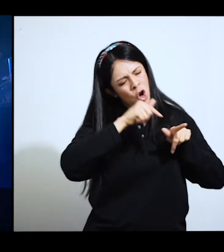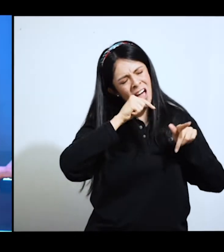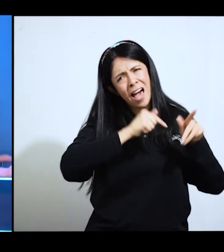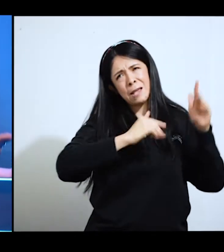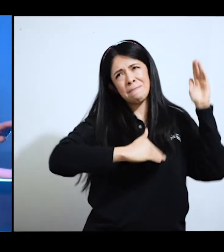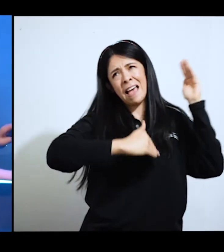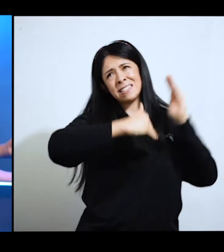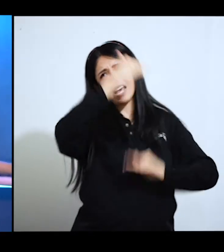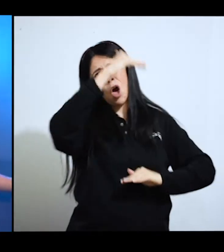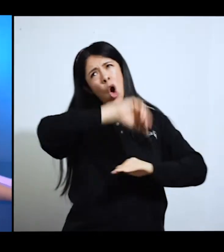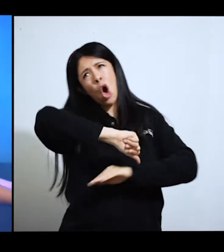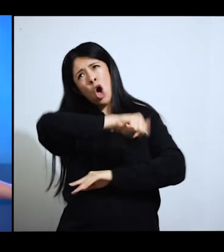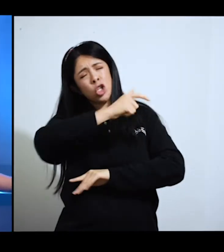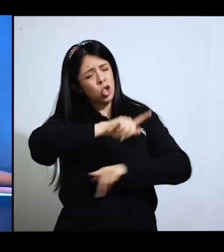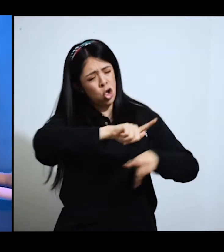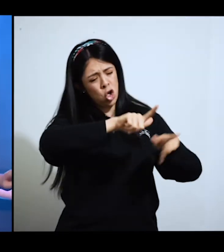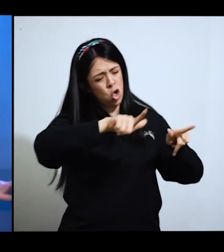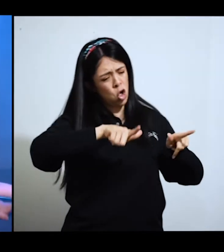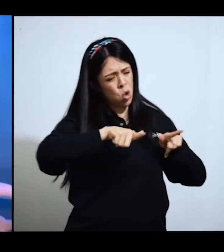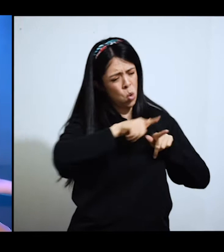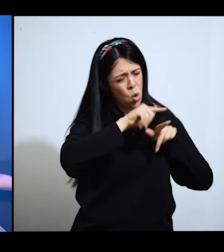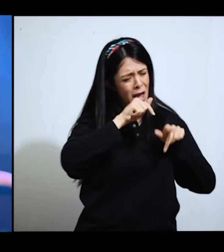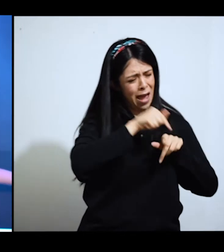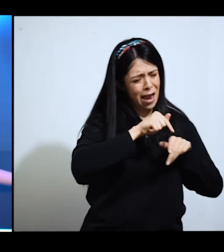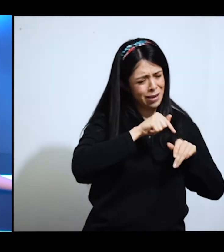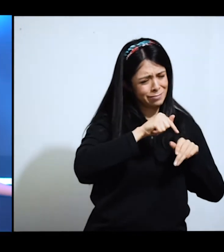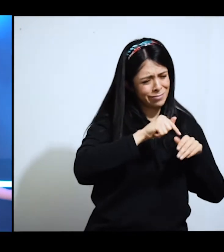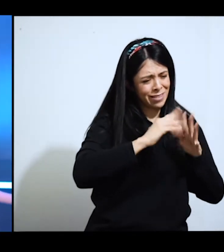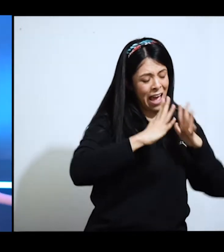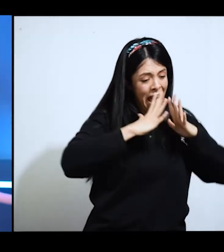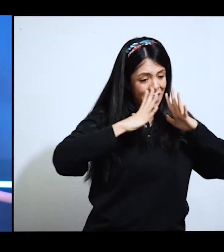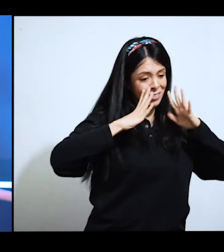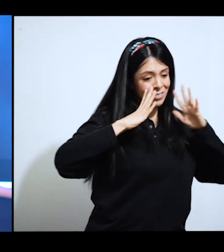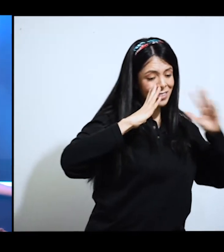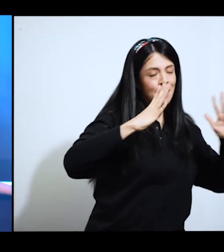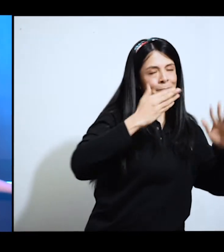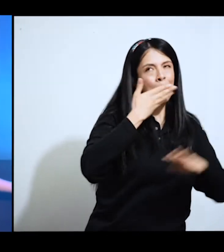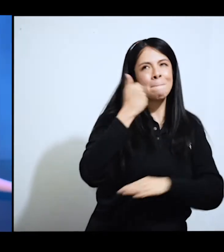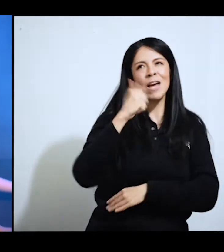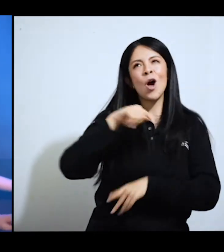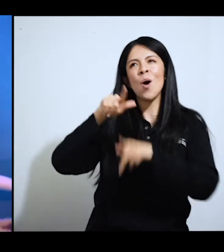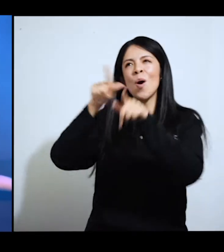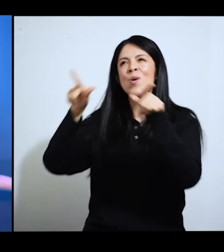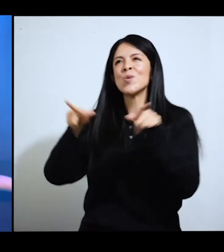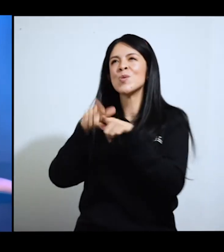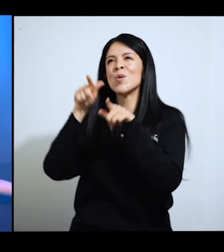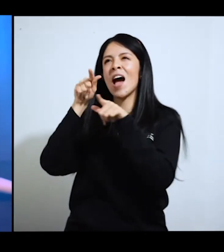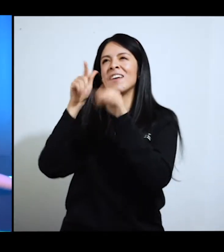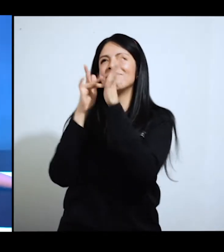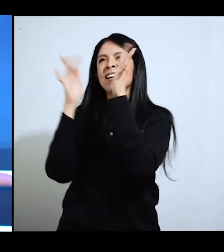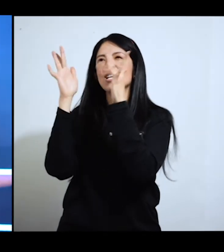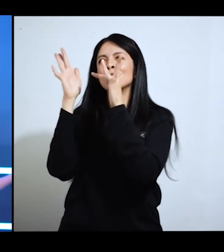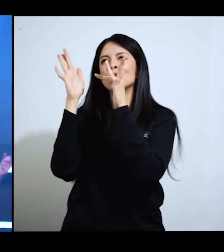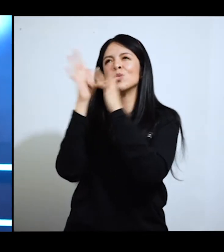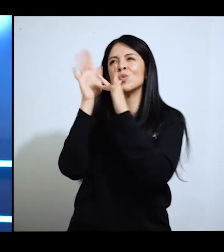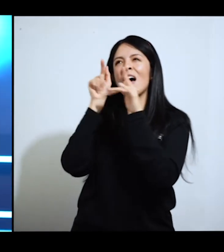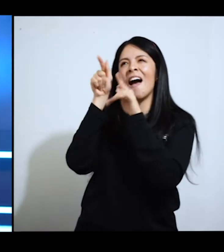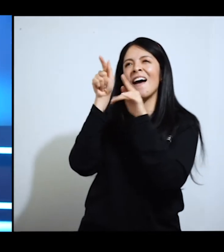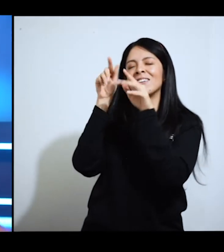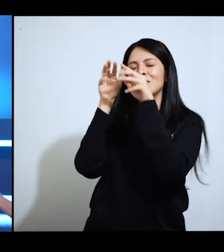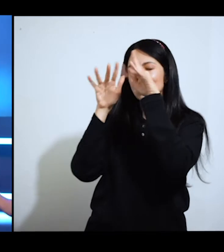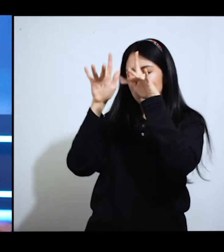No hay lugar más alto, más